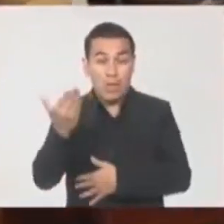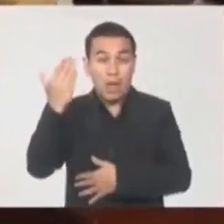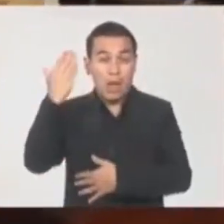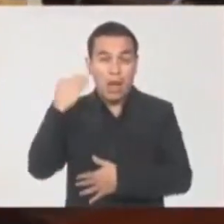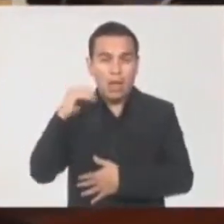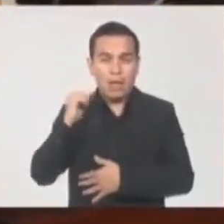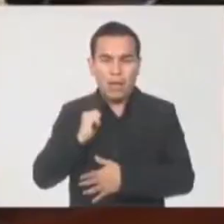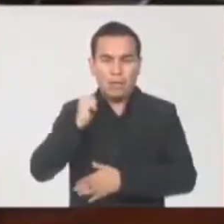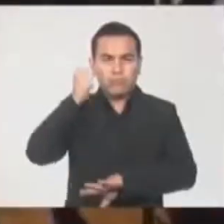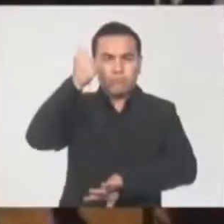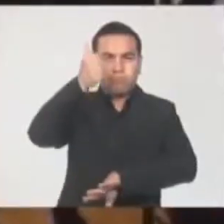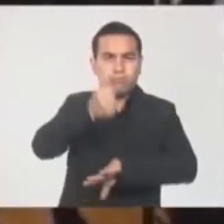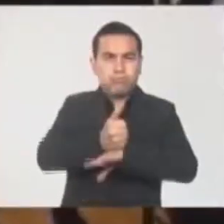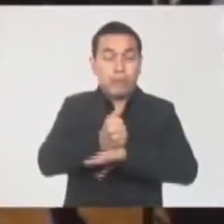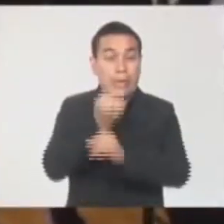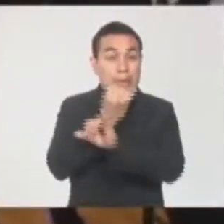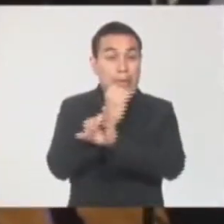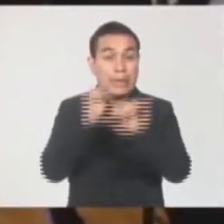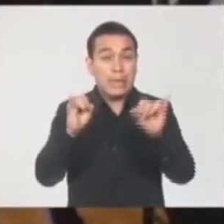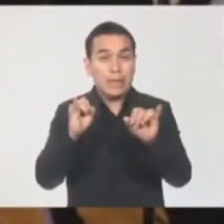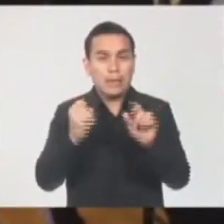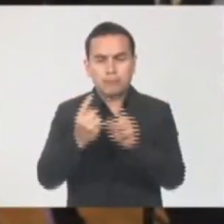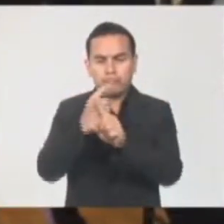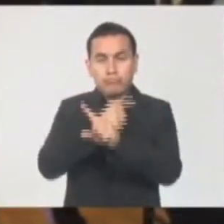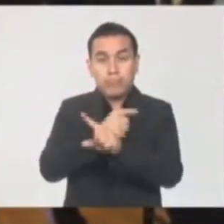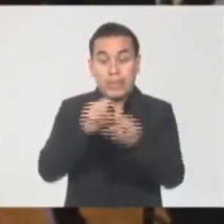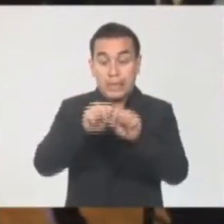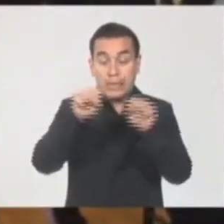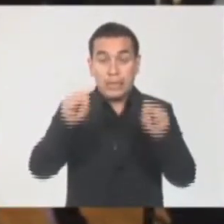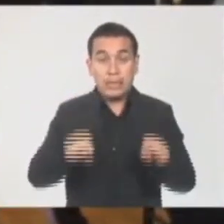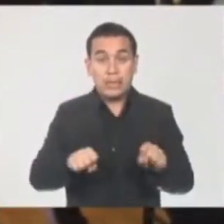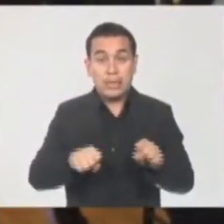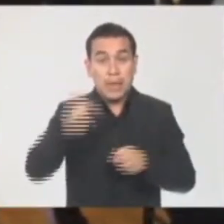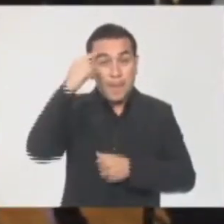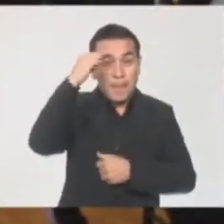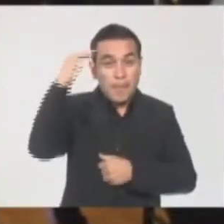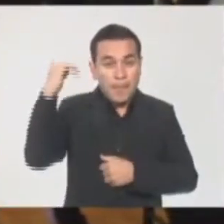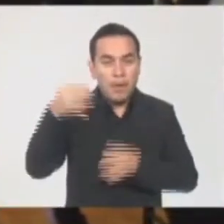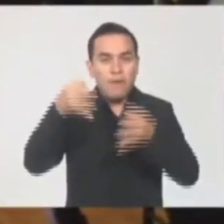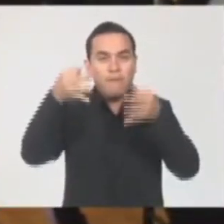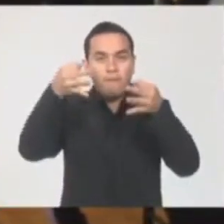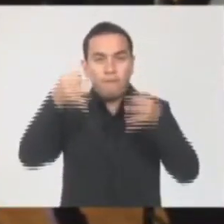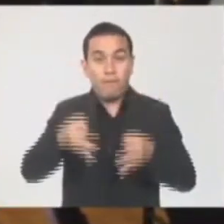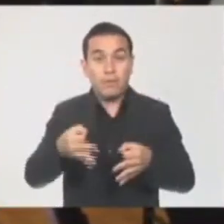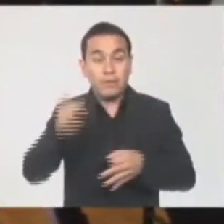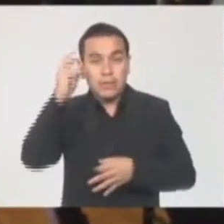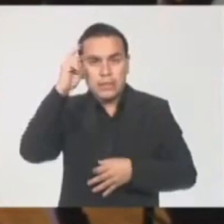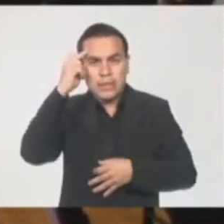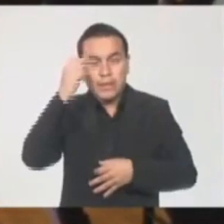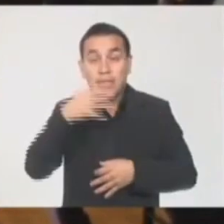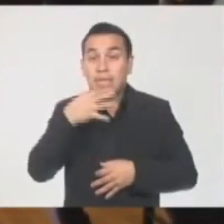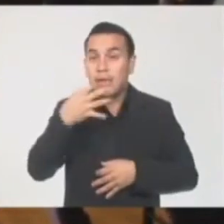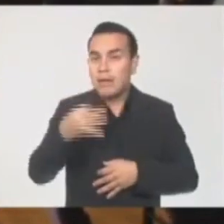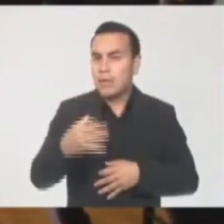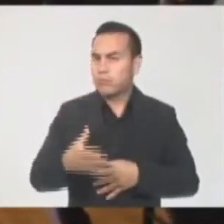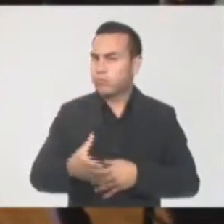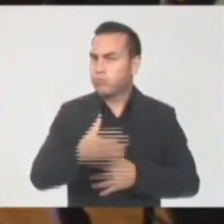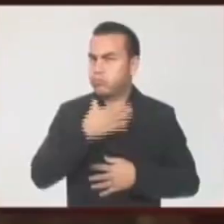de un poder colonial, logramos cambiar el sistema político formal. Suena poco, pero no es